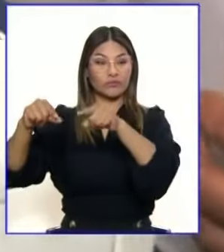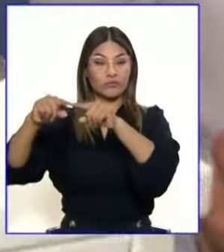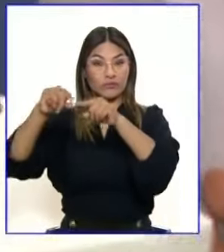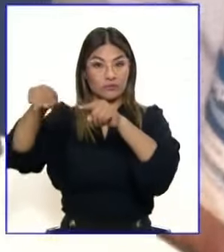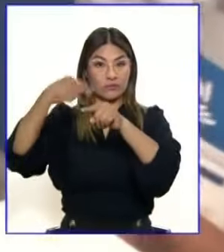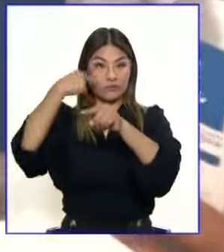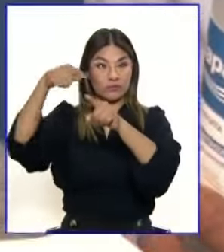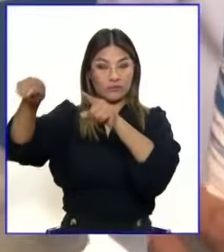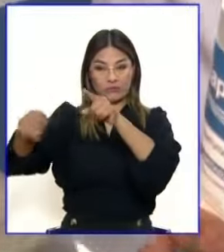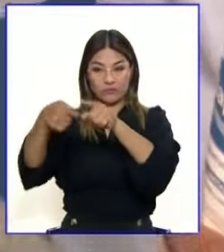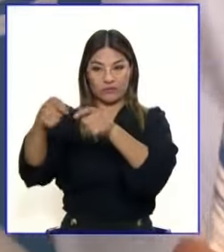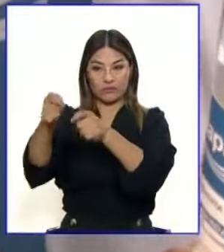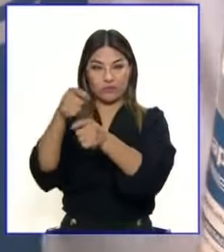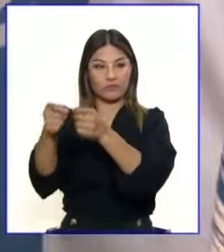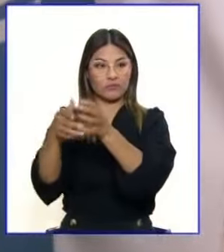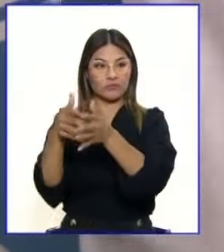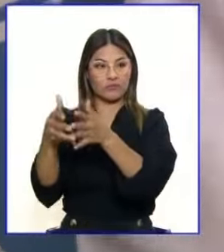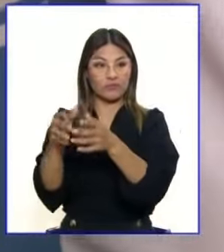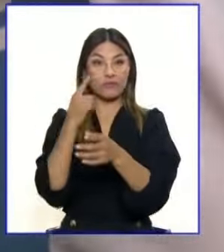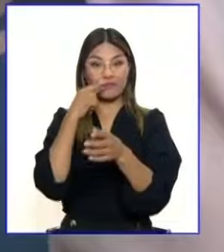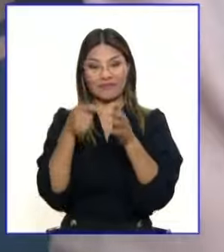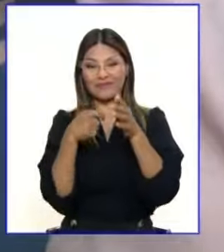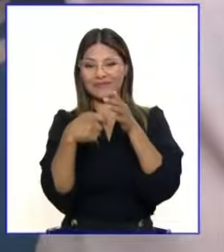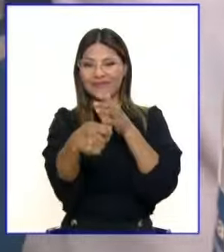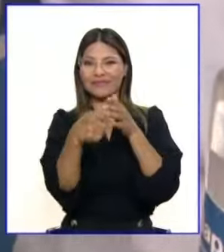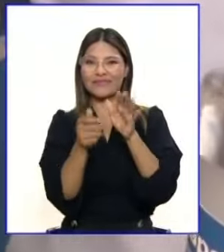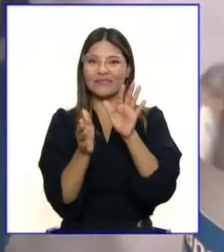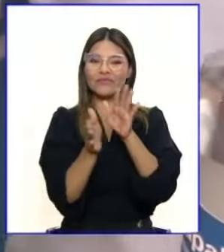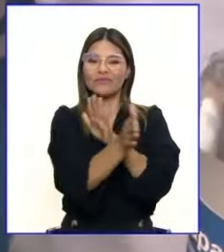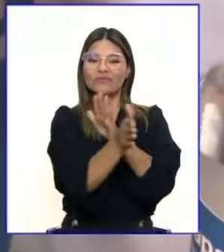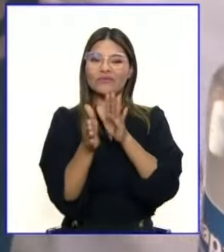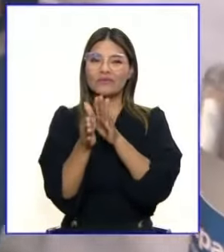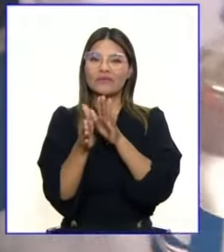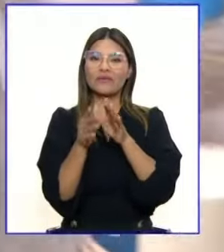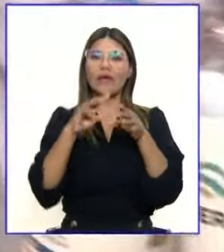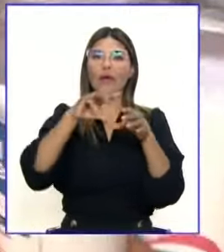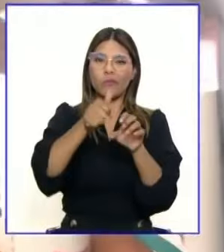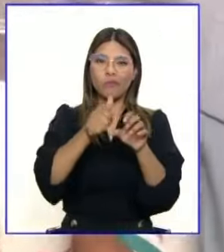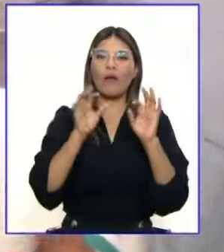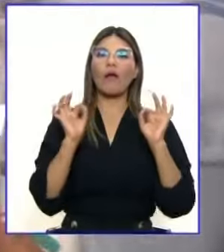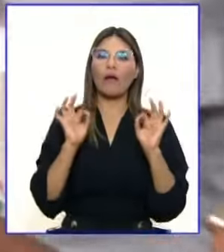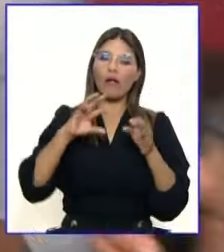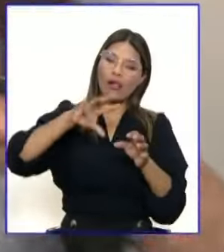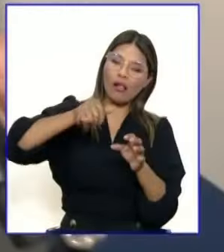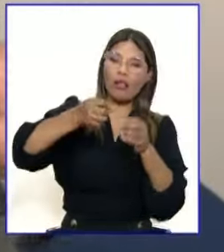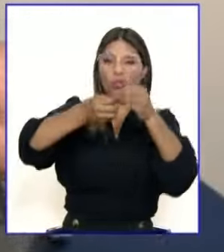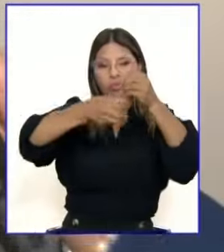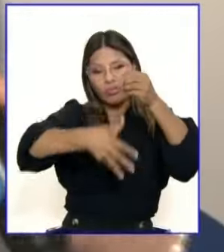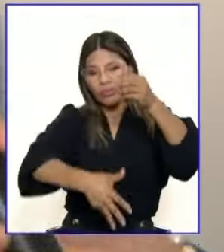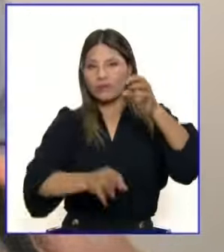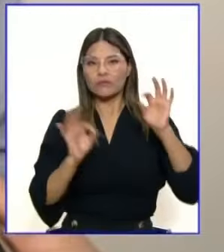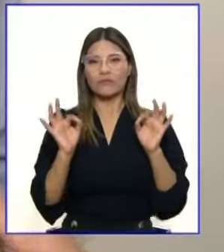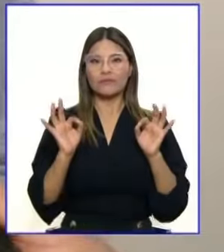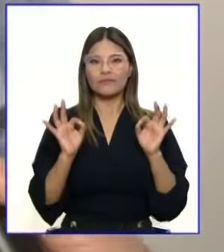no es una abertura normal, ¿no? ¡Pum! Se puede ahorrar agua, entonces son diversos accesorios. Miren,